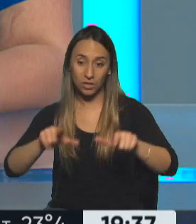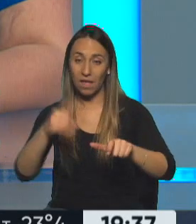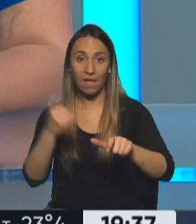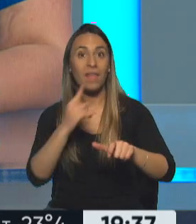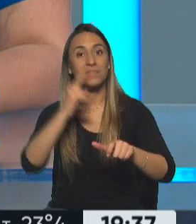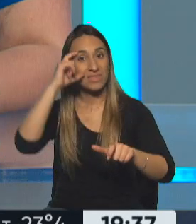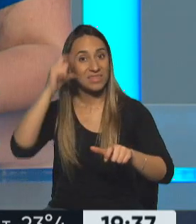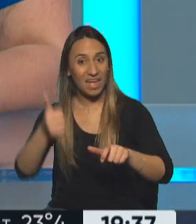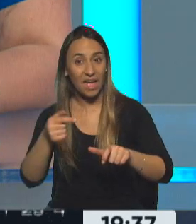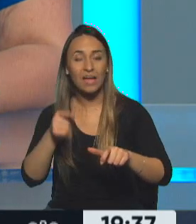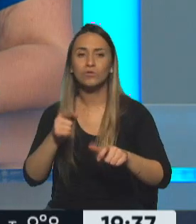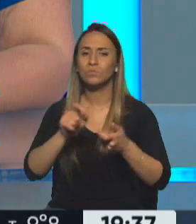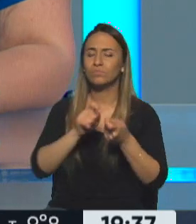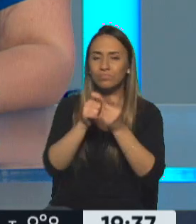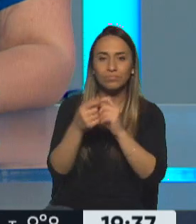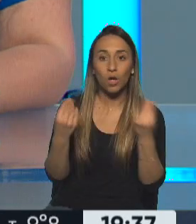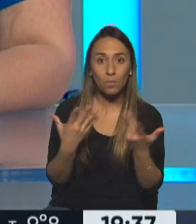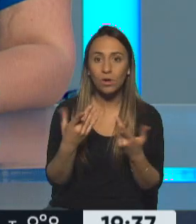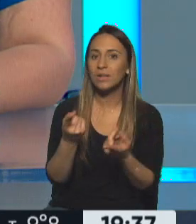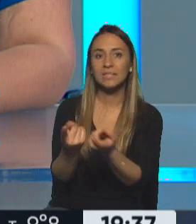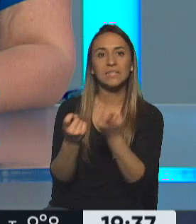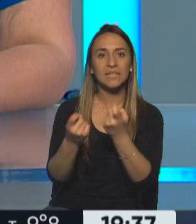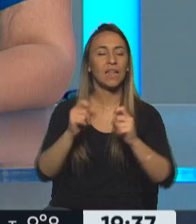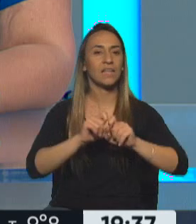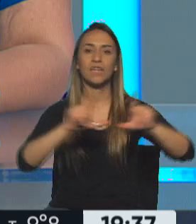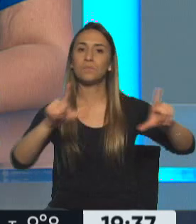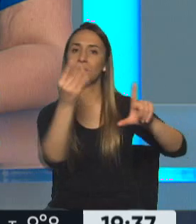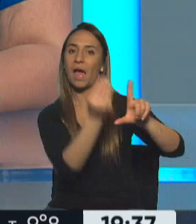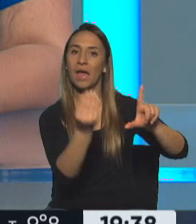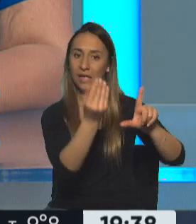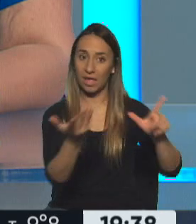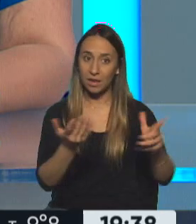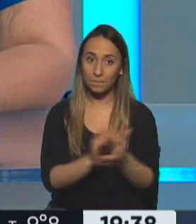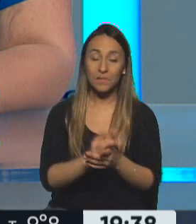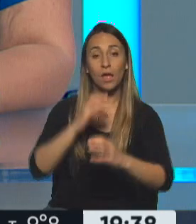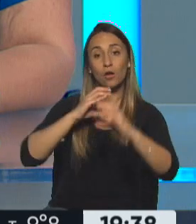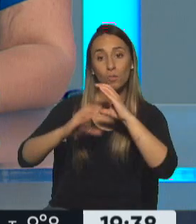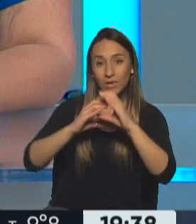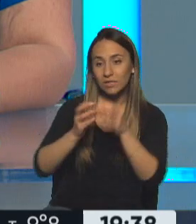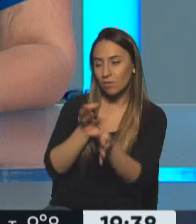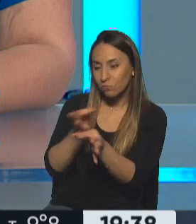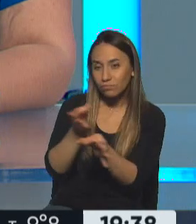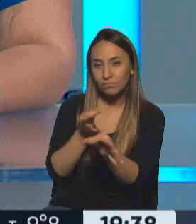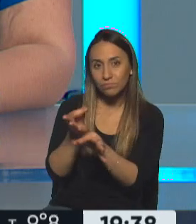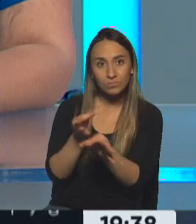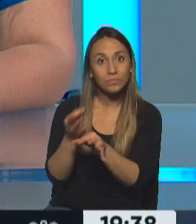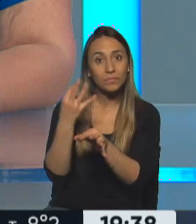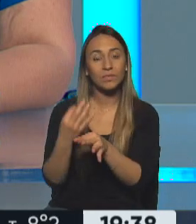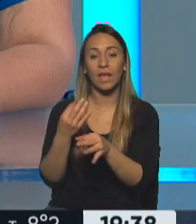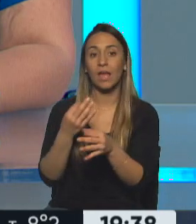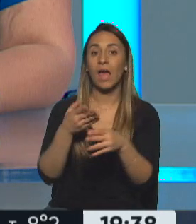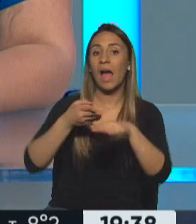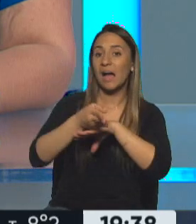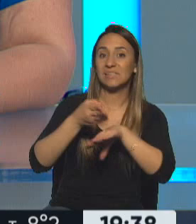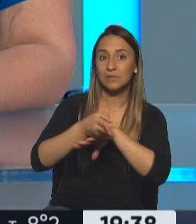de imágenes, tiene que haber una ley que establezca que haya comunicación cognitiva, que haya una accesibilidad desde